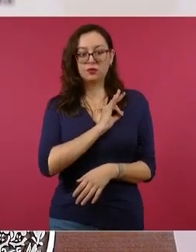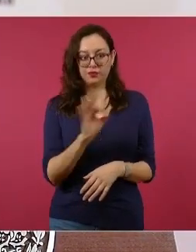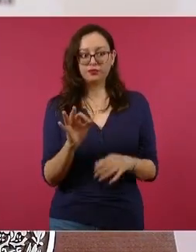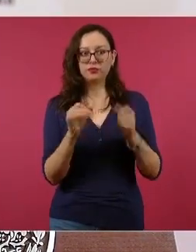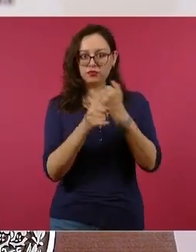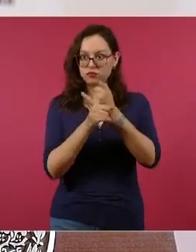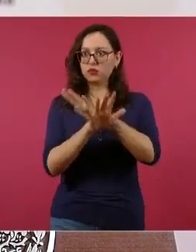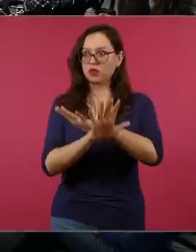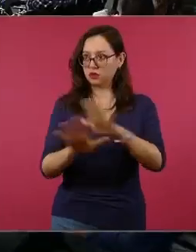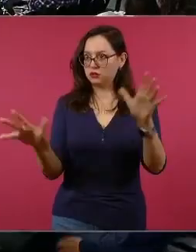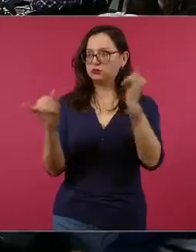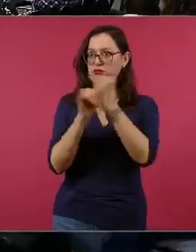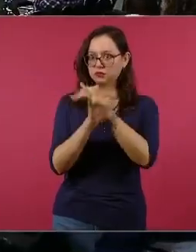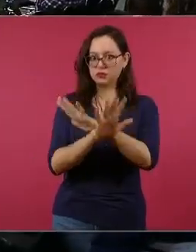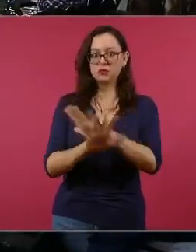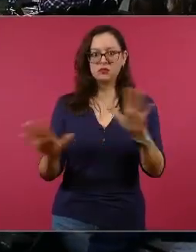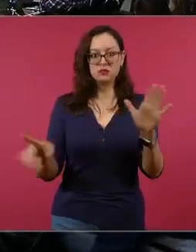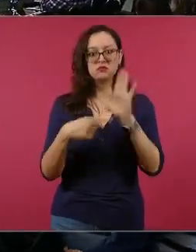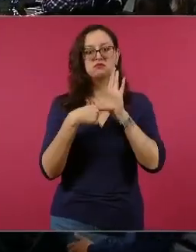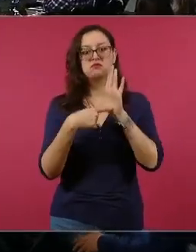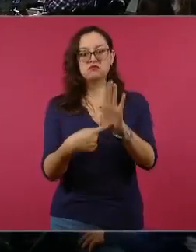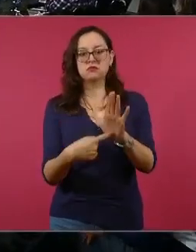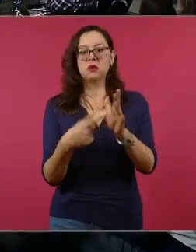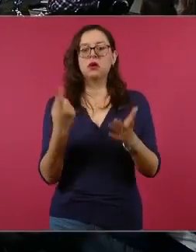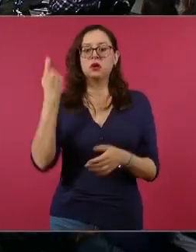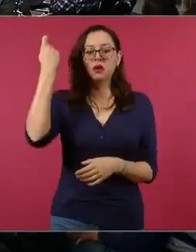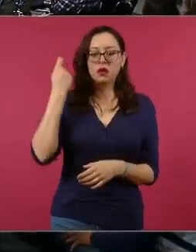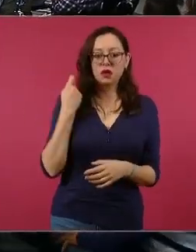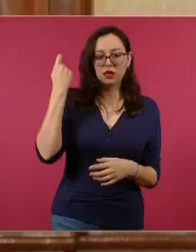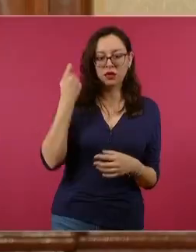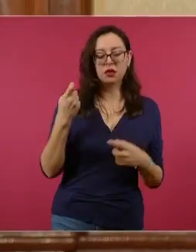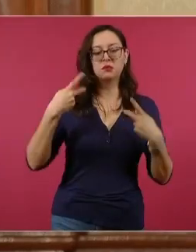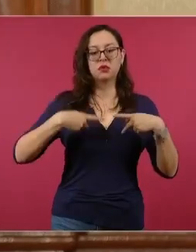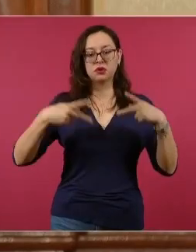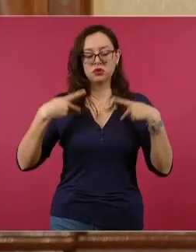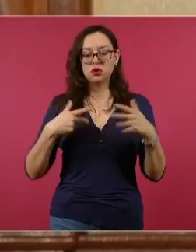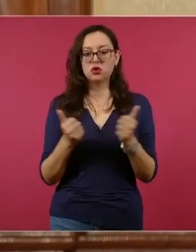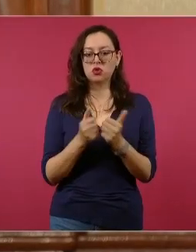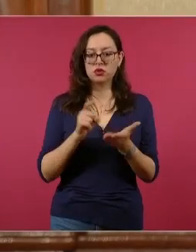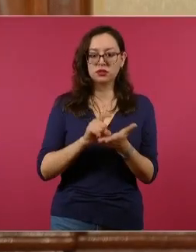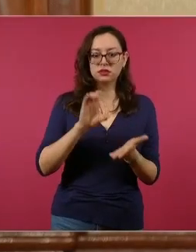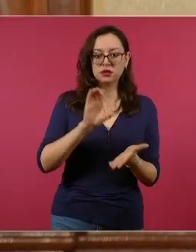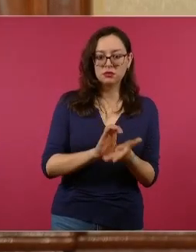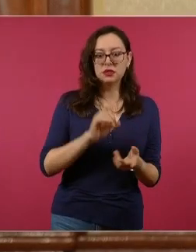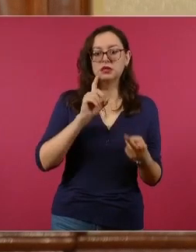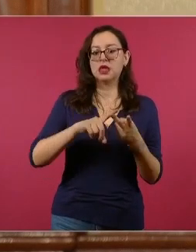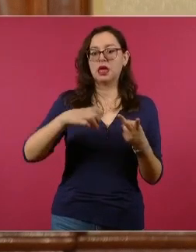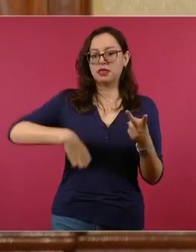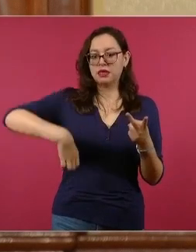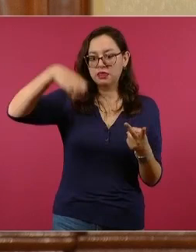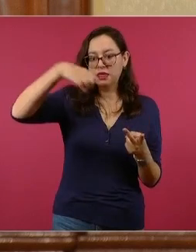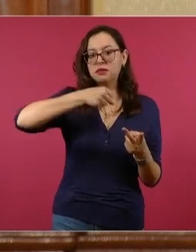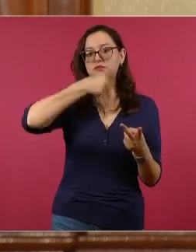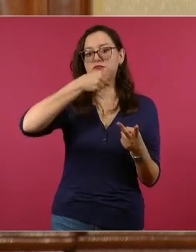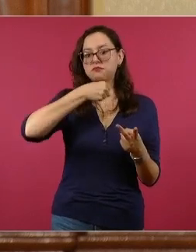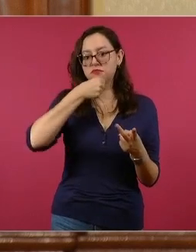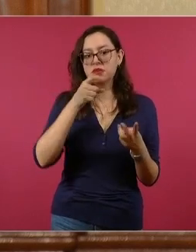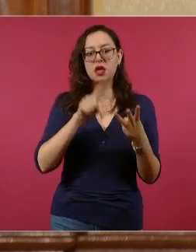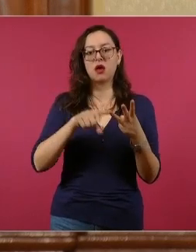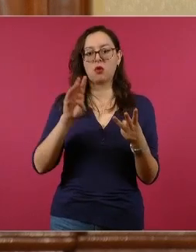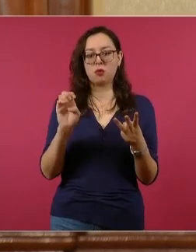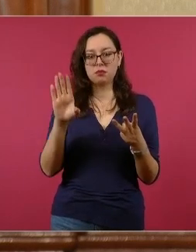informe de adultos mayores, a personas con discapacidad, lo de las becas, para